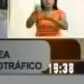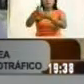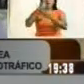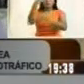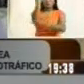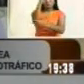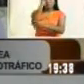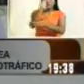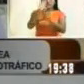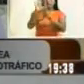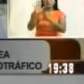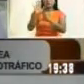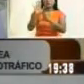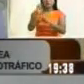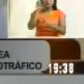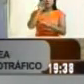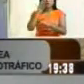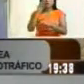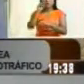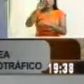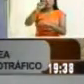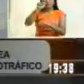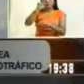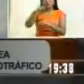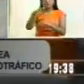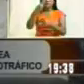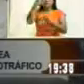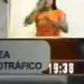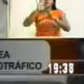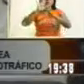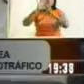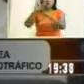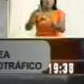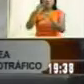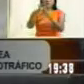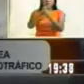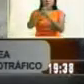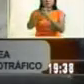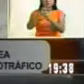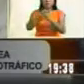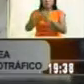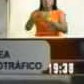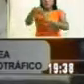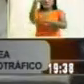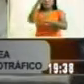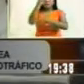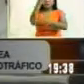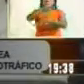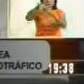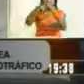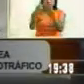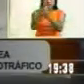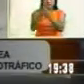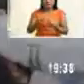Bolivia, señor Evo Morales Ayma, por su proverbial patriotismo y decisión de equipar